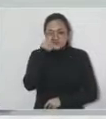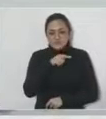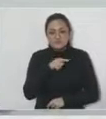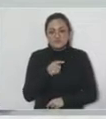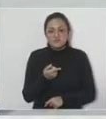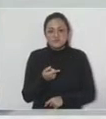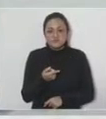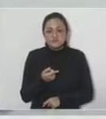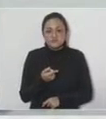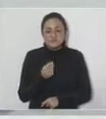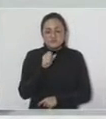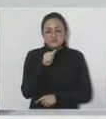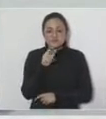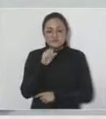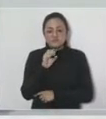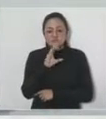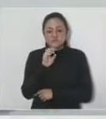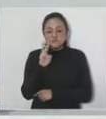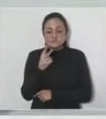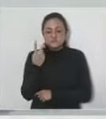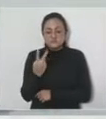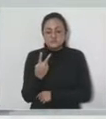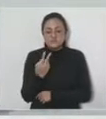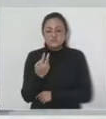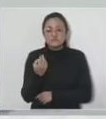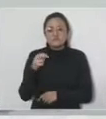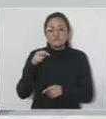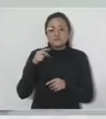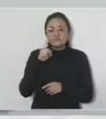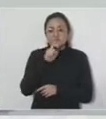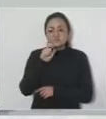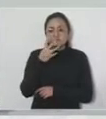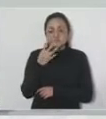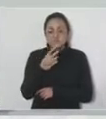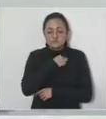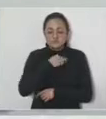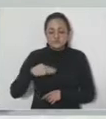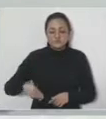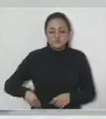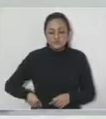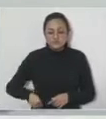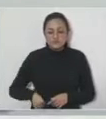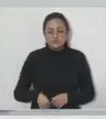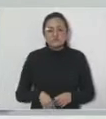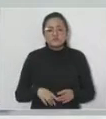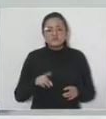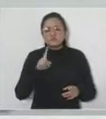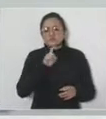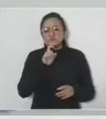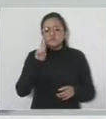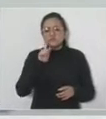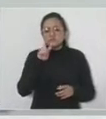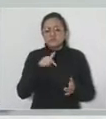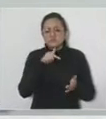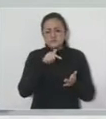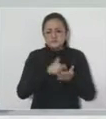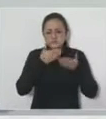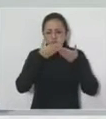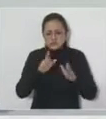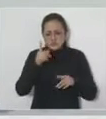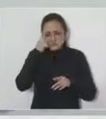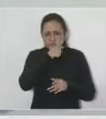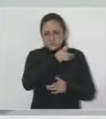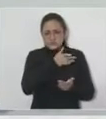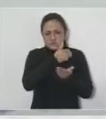para el SARS-CoV-2. Estamos en 124 municipios, 170 puntos habilitados